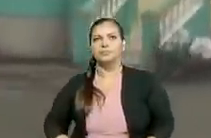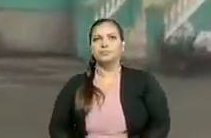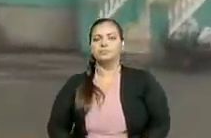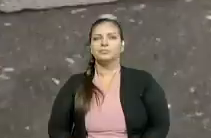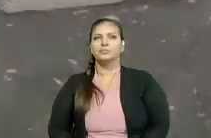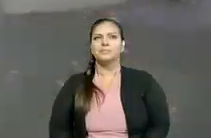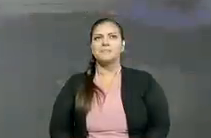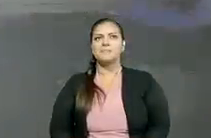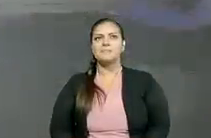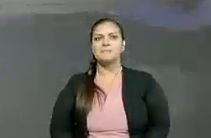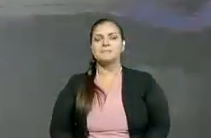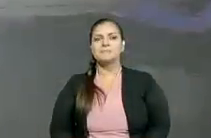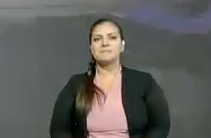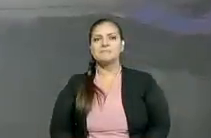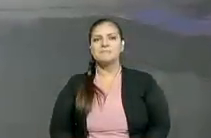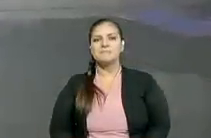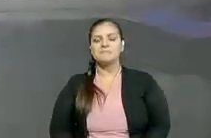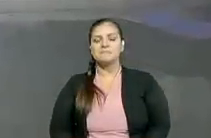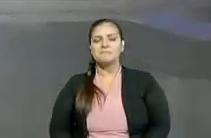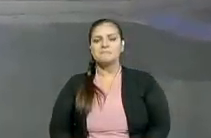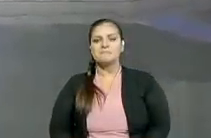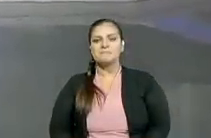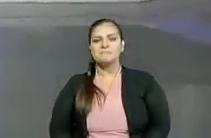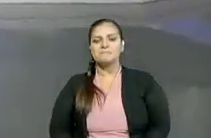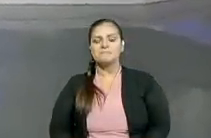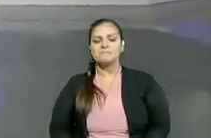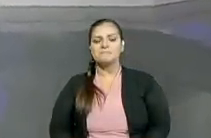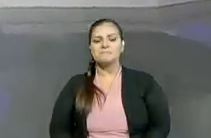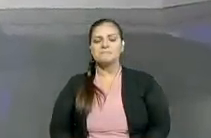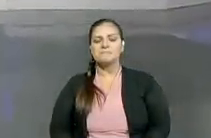provincia de Santa Elena, informó Darwin Villao.